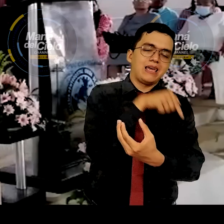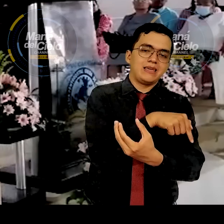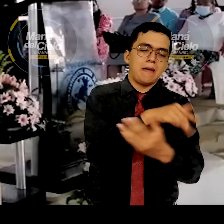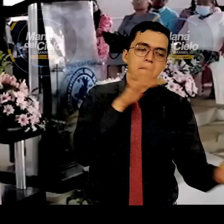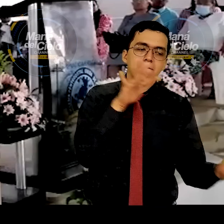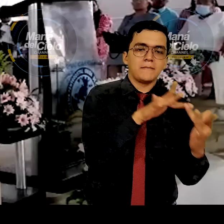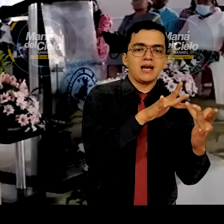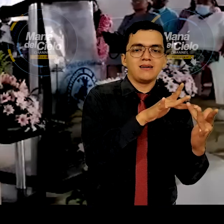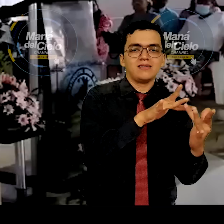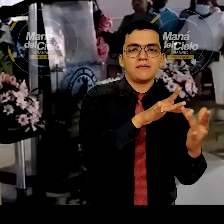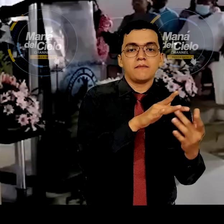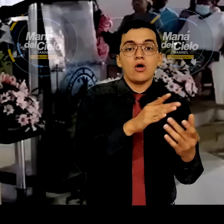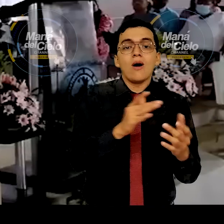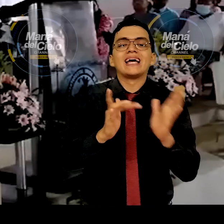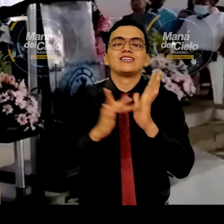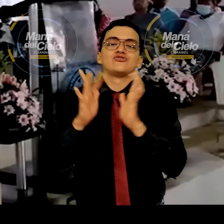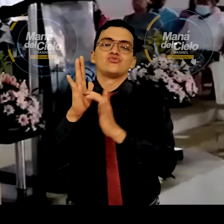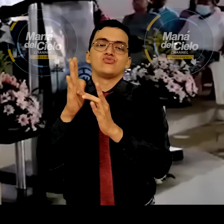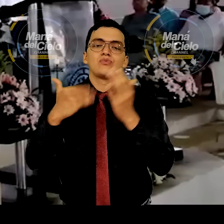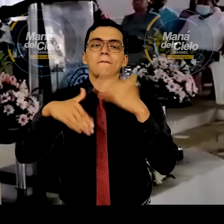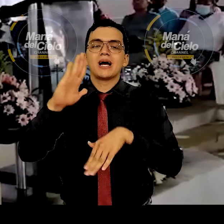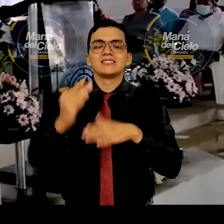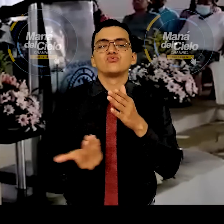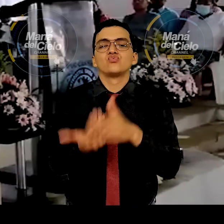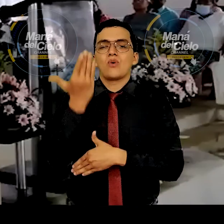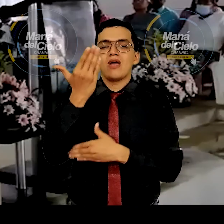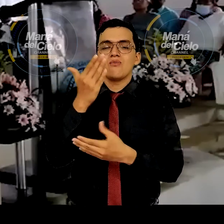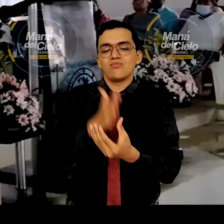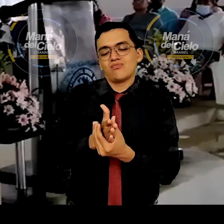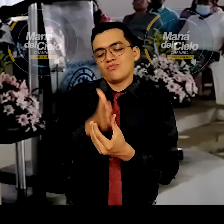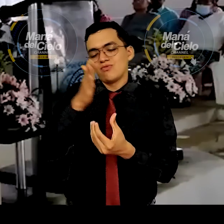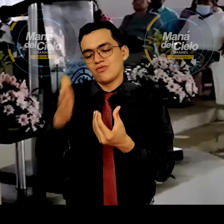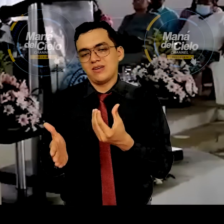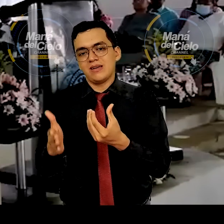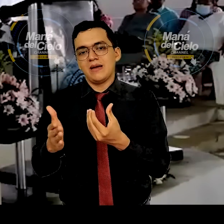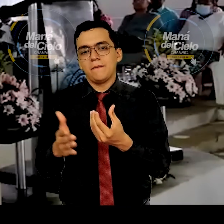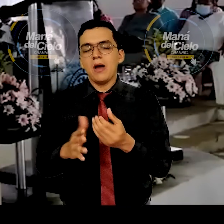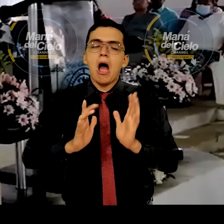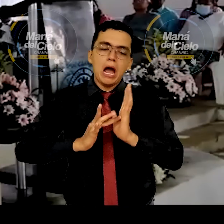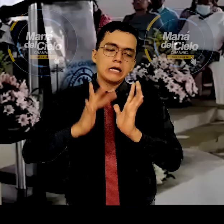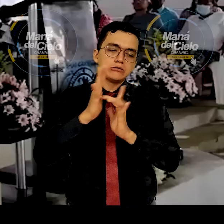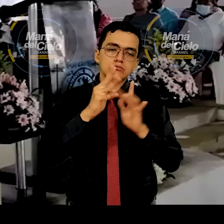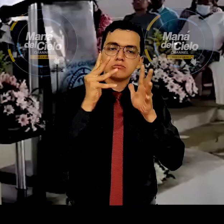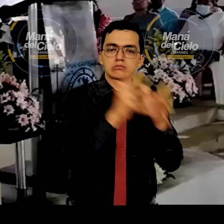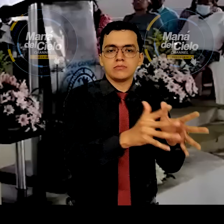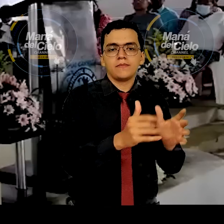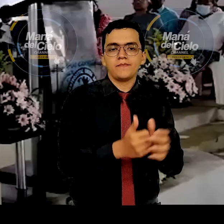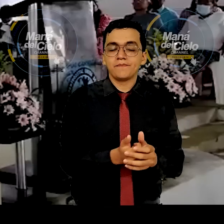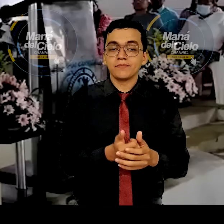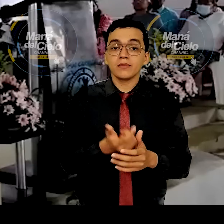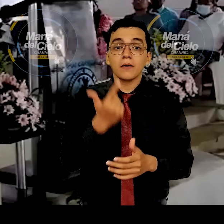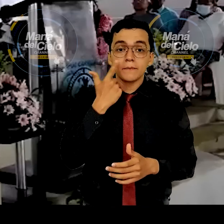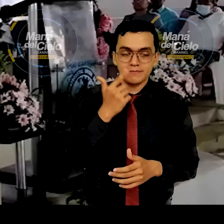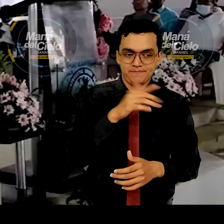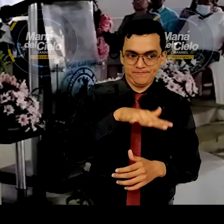Jesús se queda en Samaria. Ellos se van a buscar comida. y